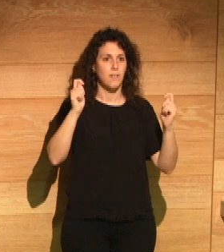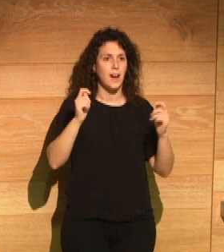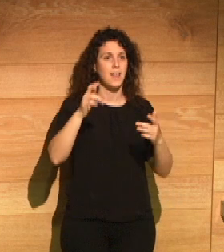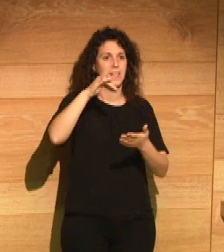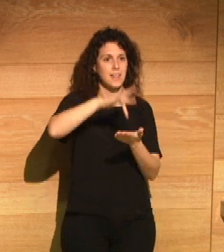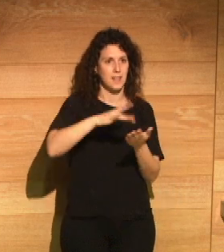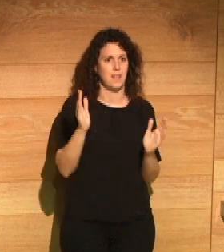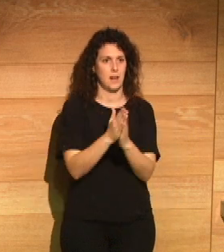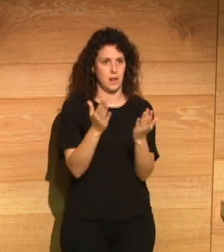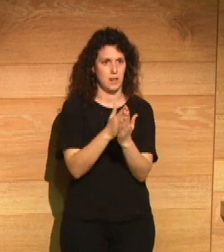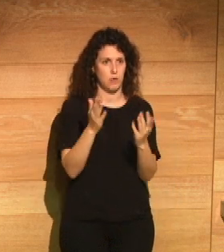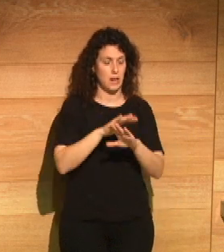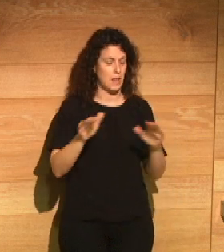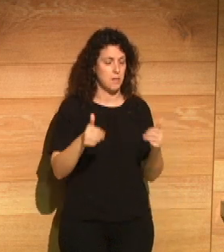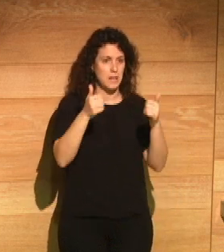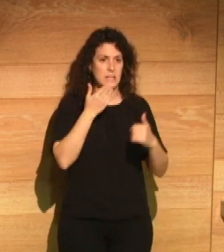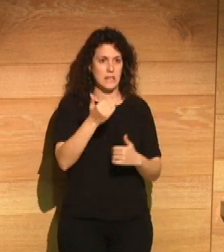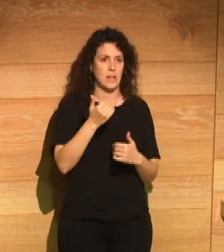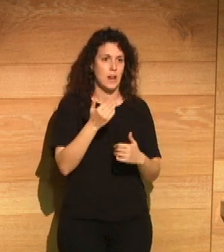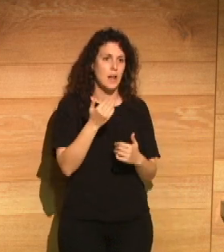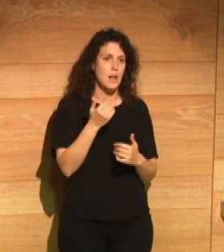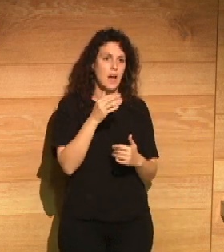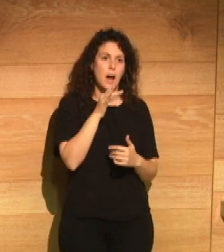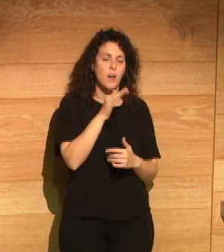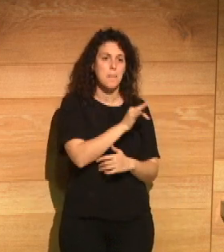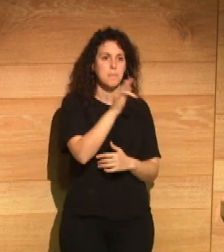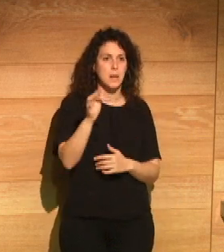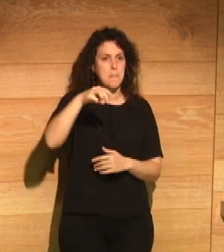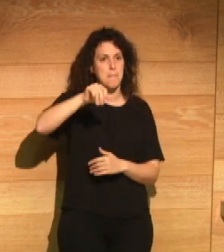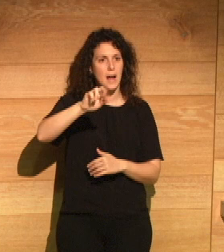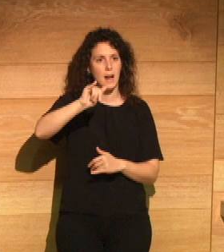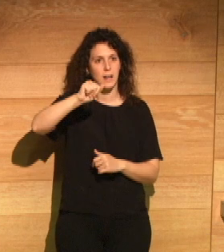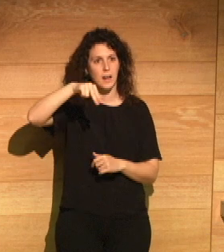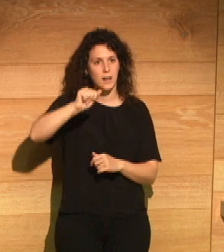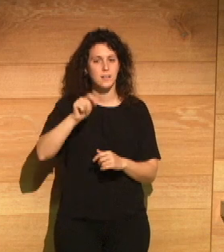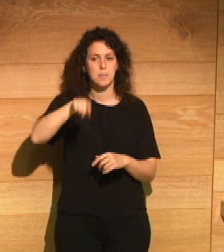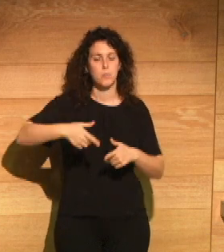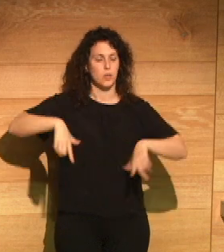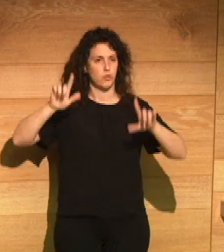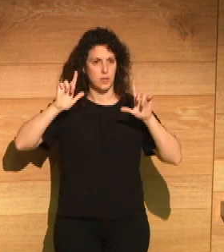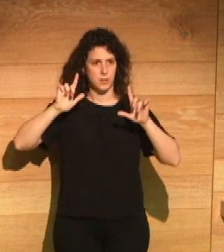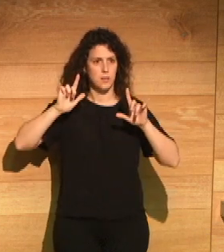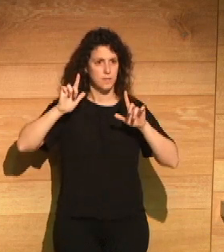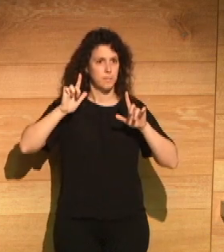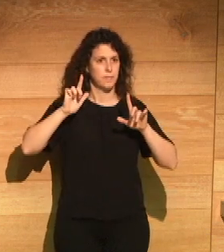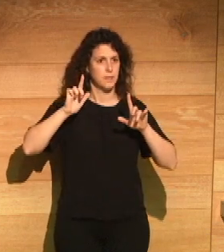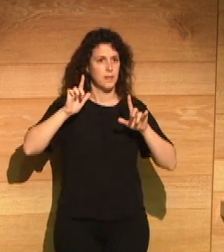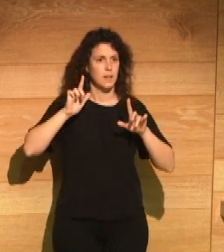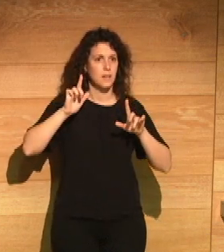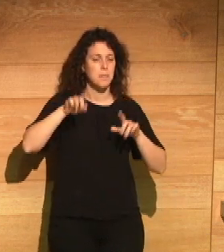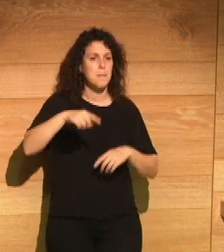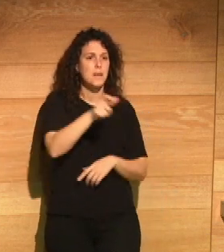Libro. Sin más, quisiera darle la palabra a Mariana, a las protagonistas, y creo para quienes nos